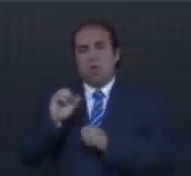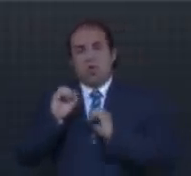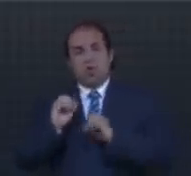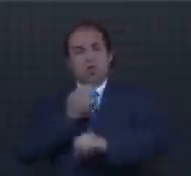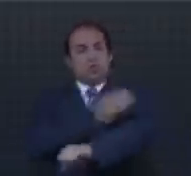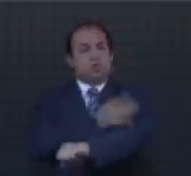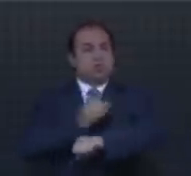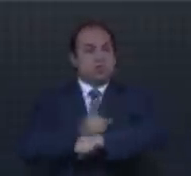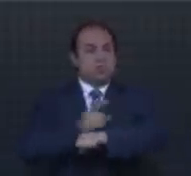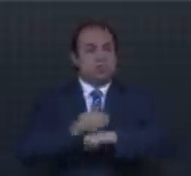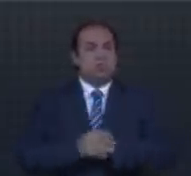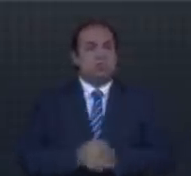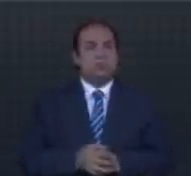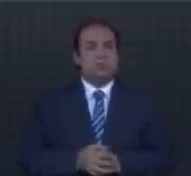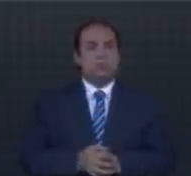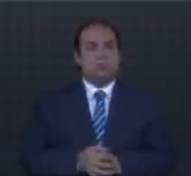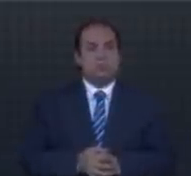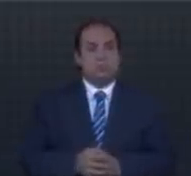coordinadores,